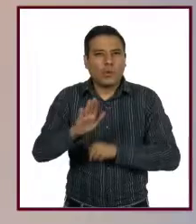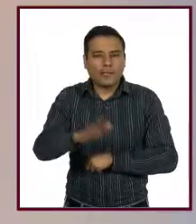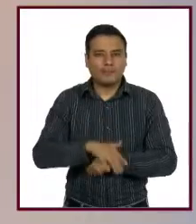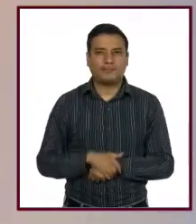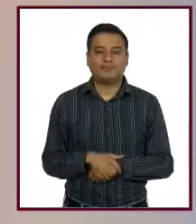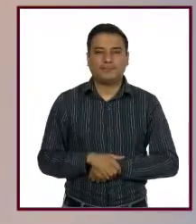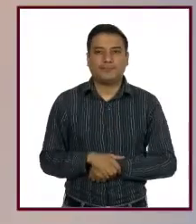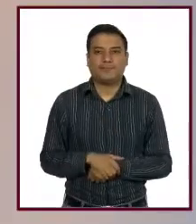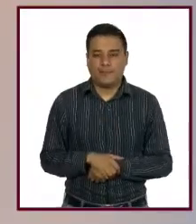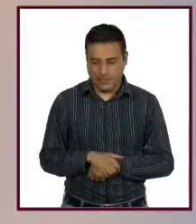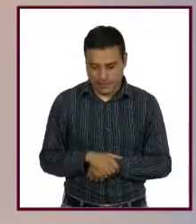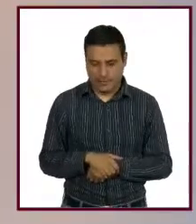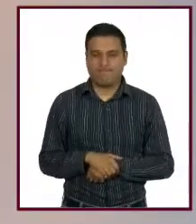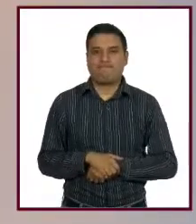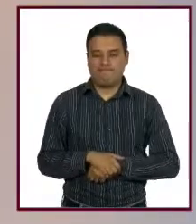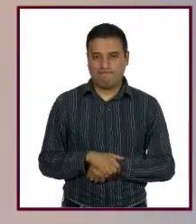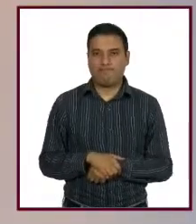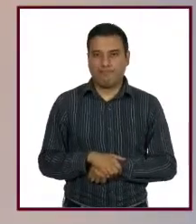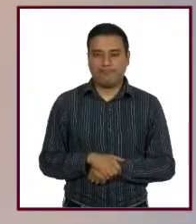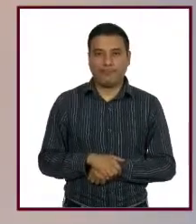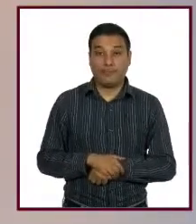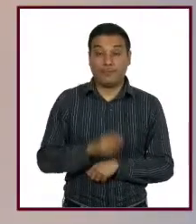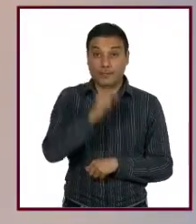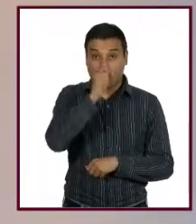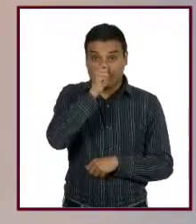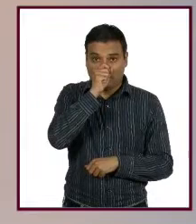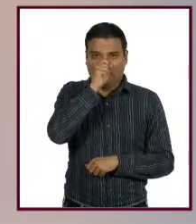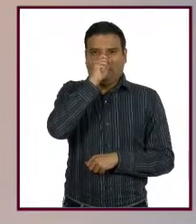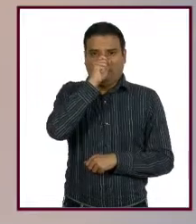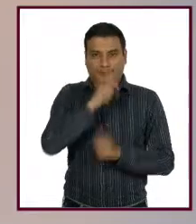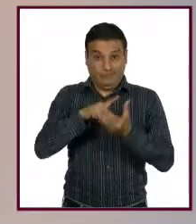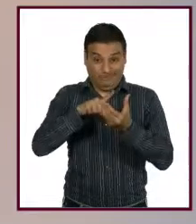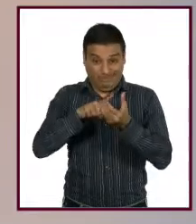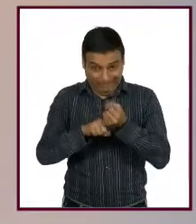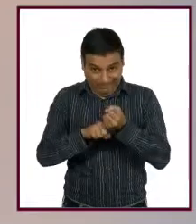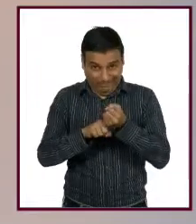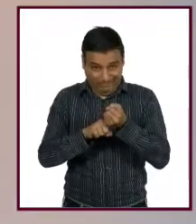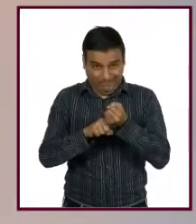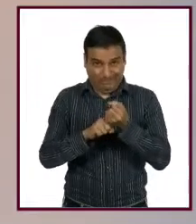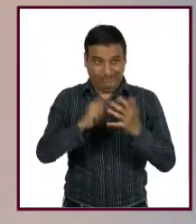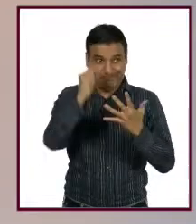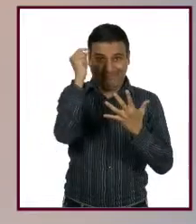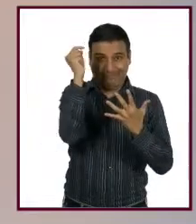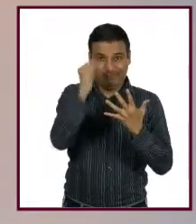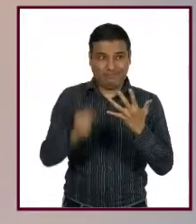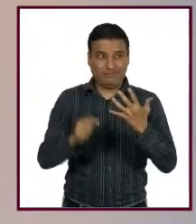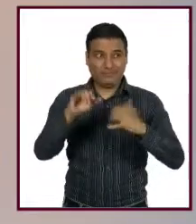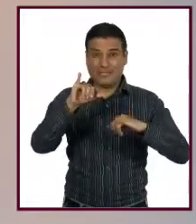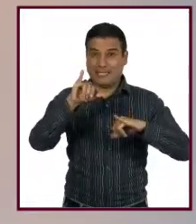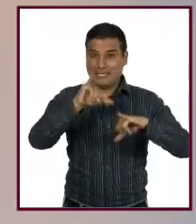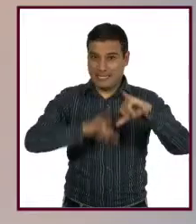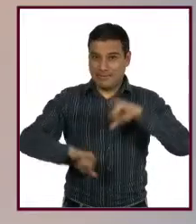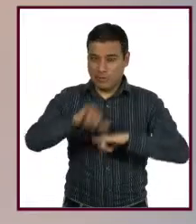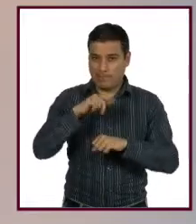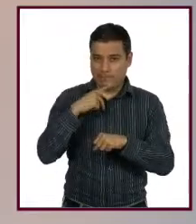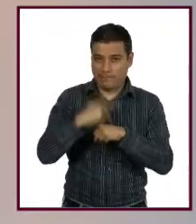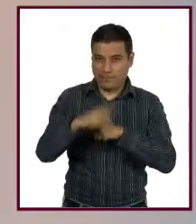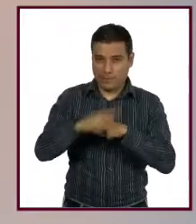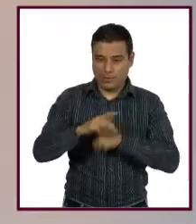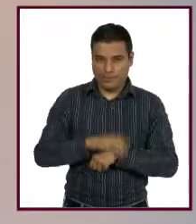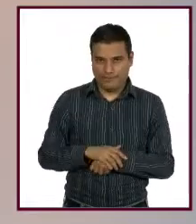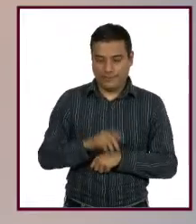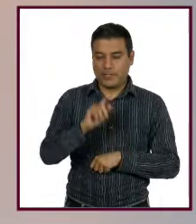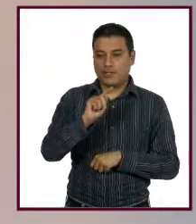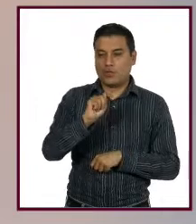tal, que pueden estar relacionadas en los productos son el